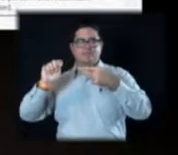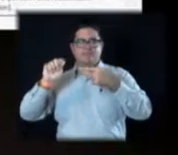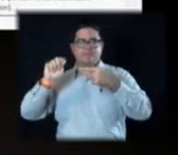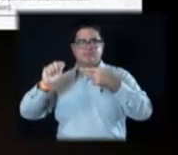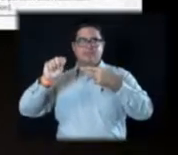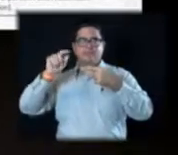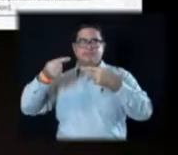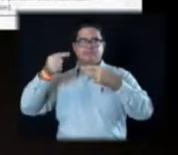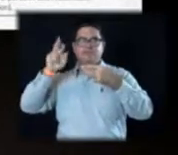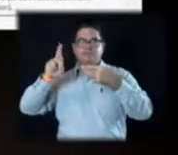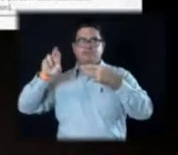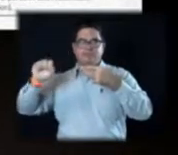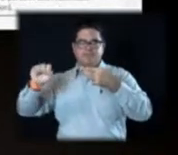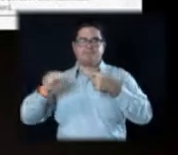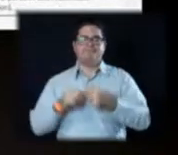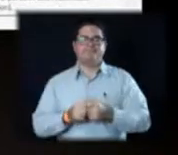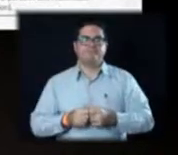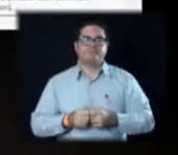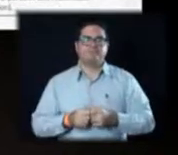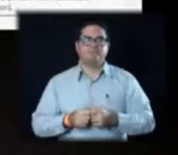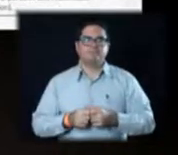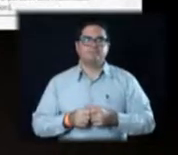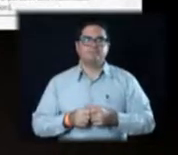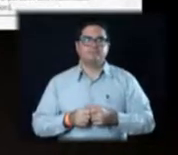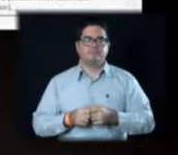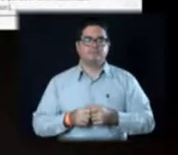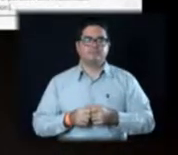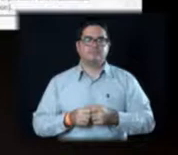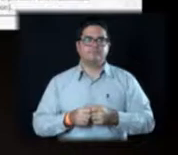Estados y la compañía IACA.